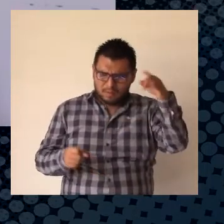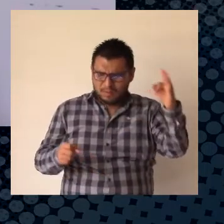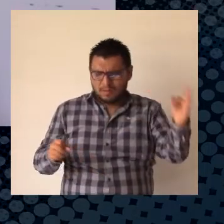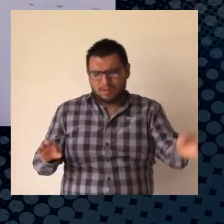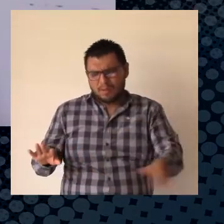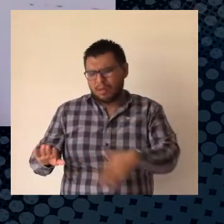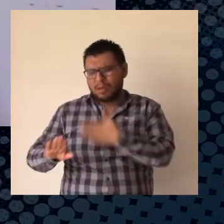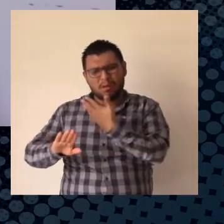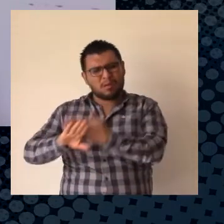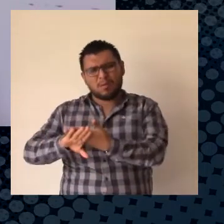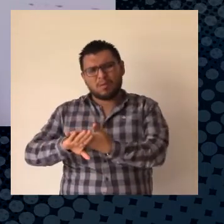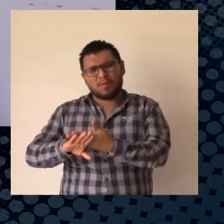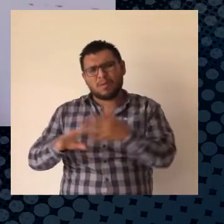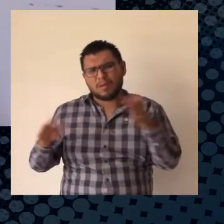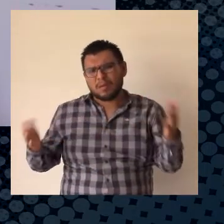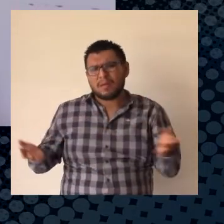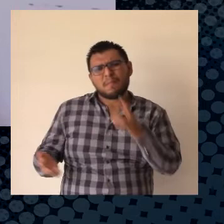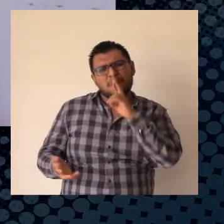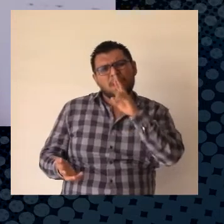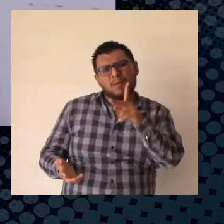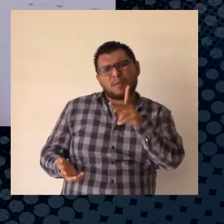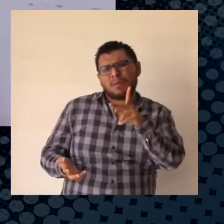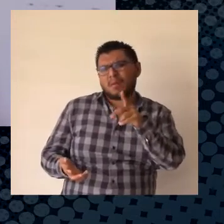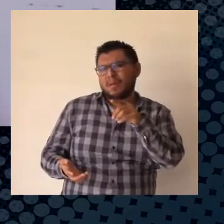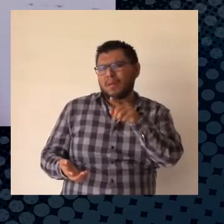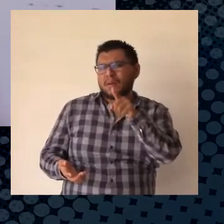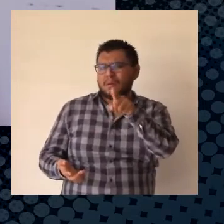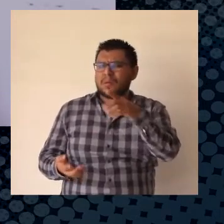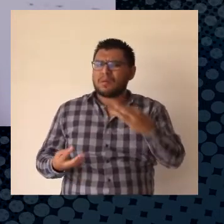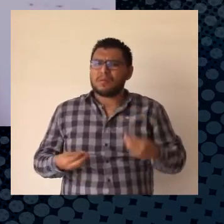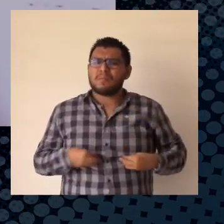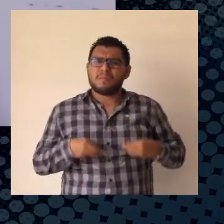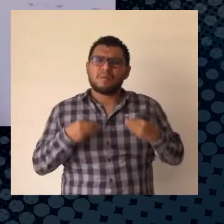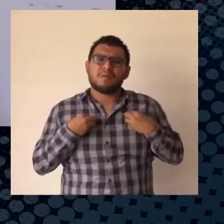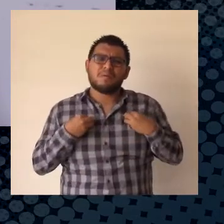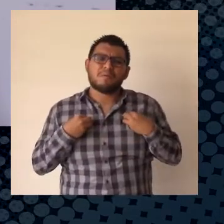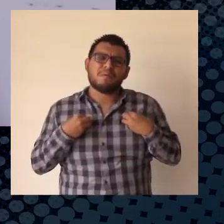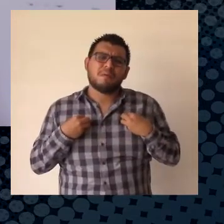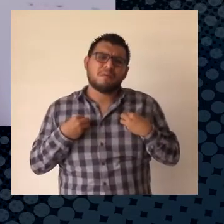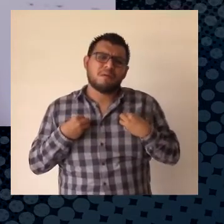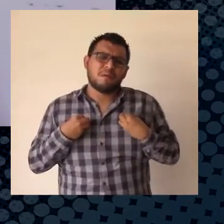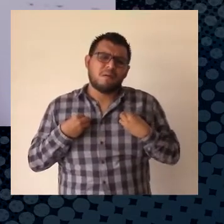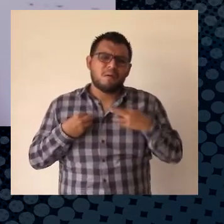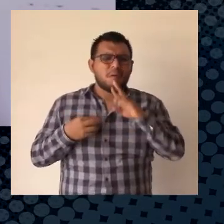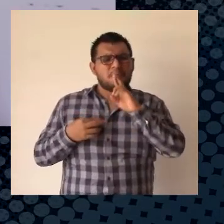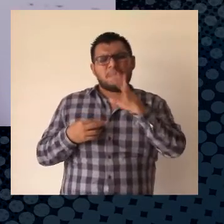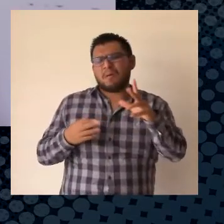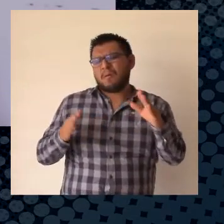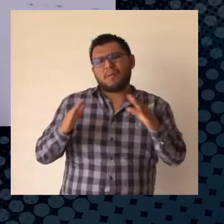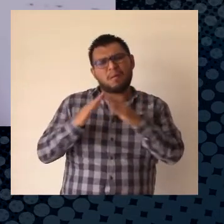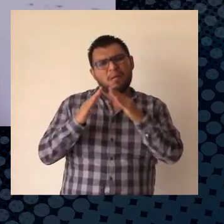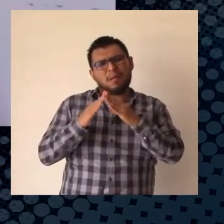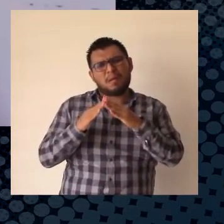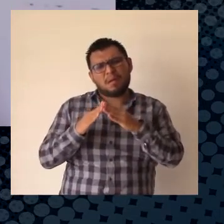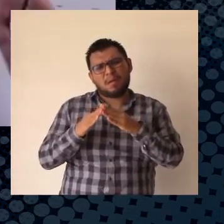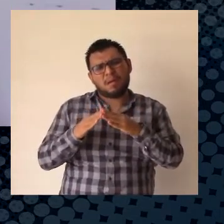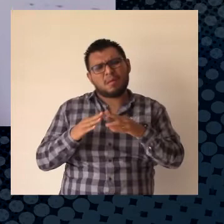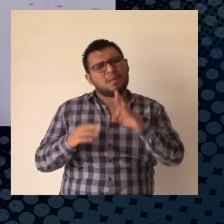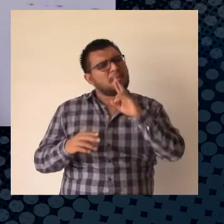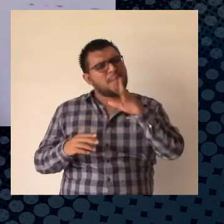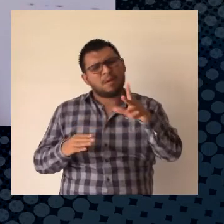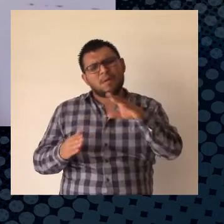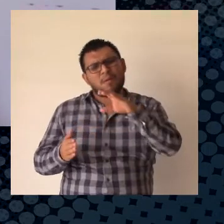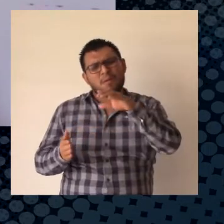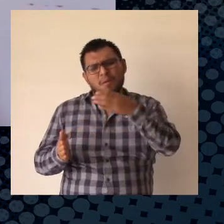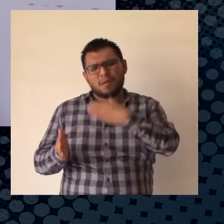superación. Dios no quiere que usted viva toda la vida en la misma casita donde empezó, que usted duerma en el mismo cuartito